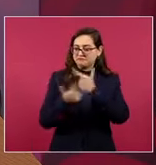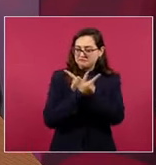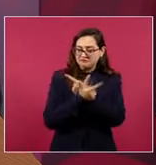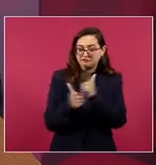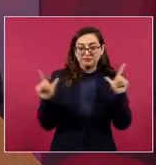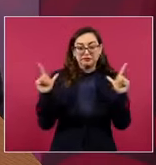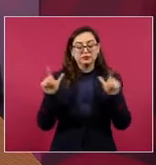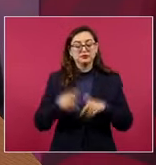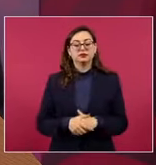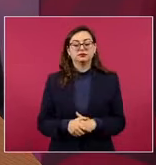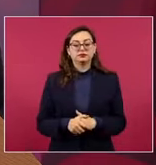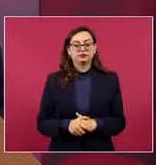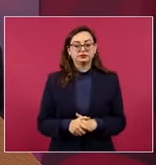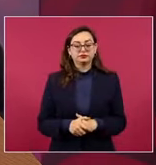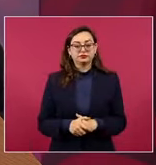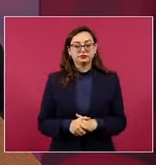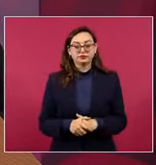Hay que subir